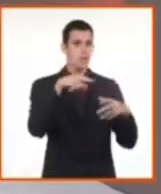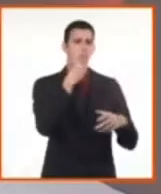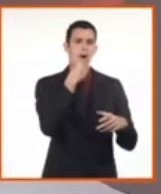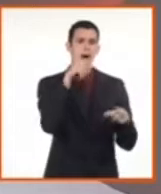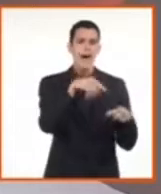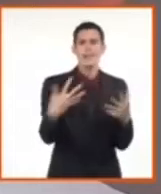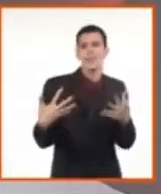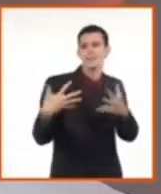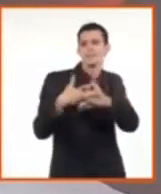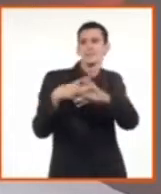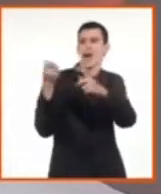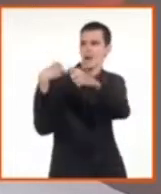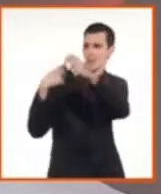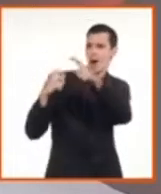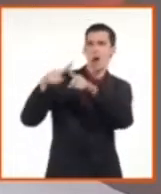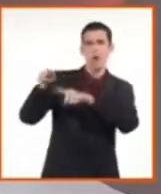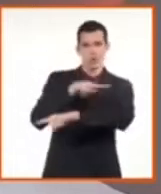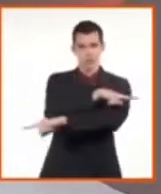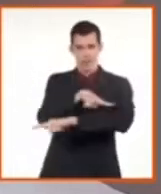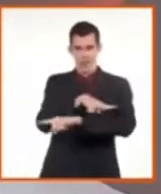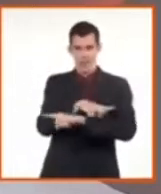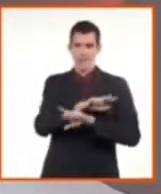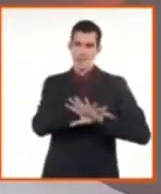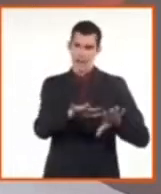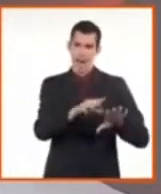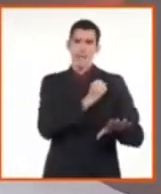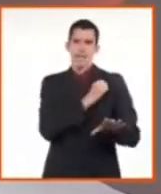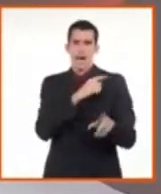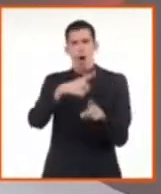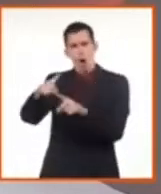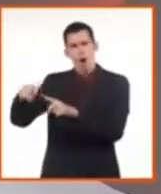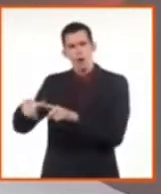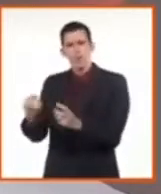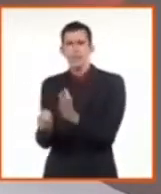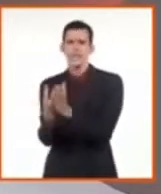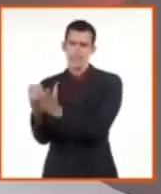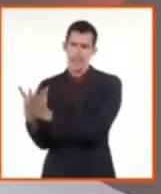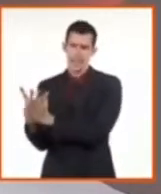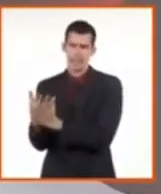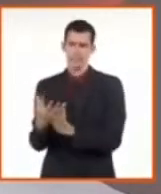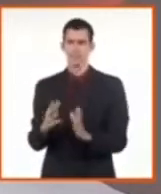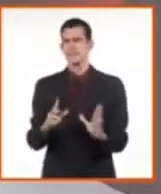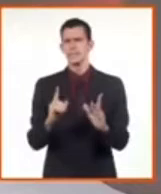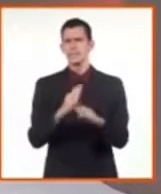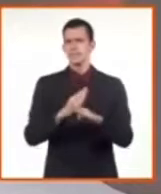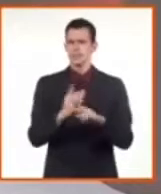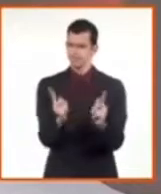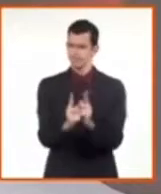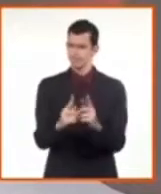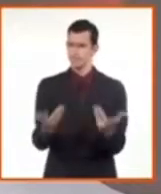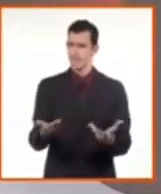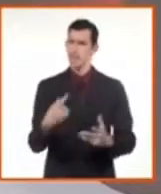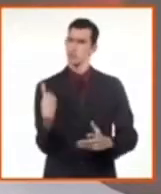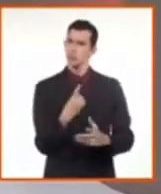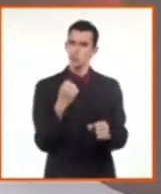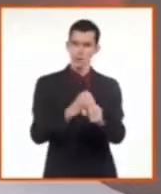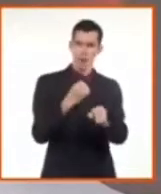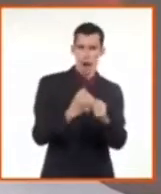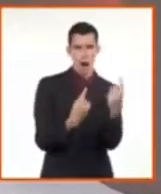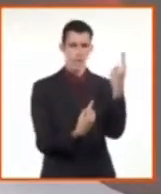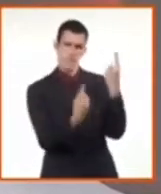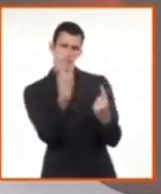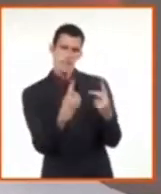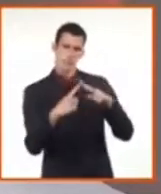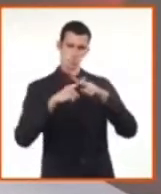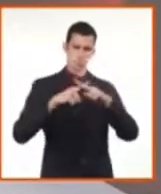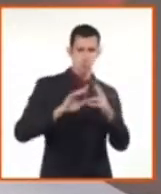pero lo que sí está claro es que estas acciones que hemos venido nosotros tomando no han sido suficiente o sea no van han resultado